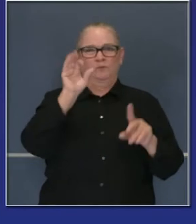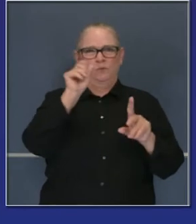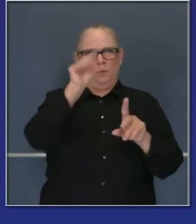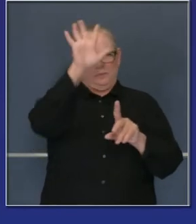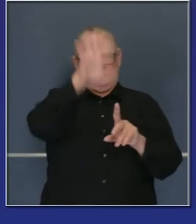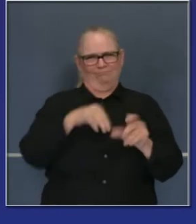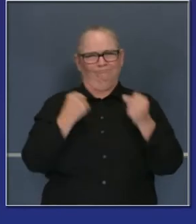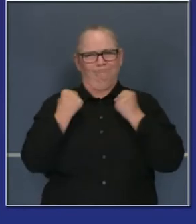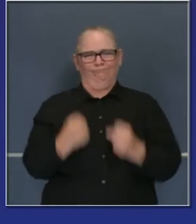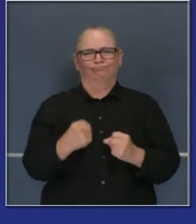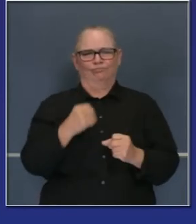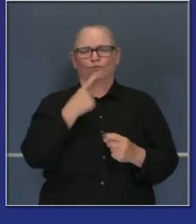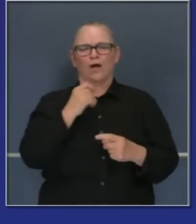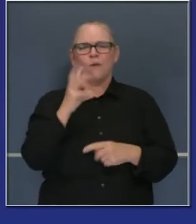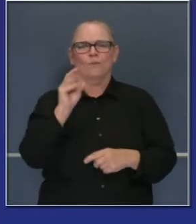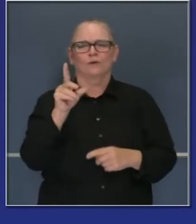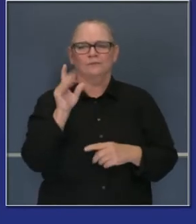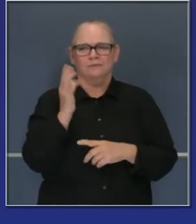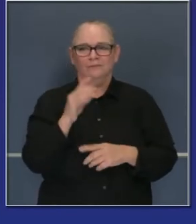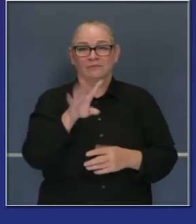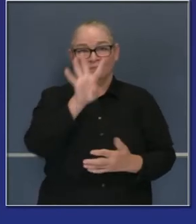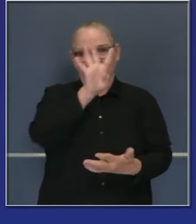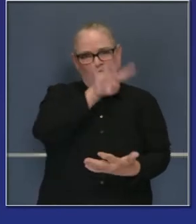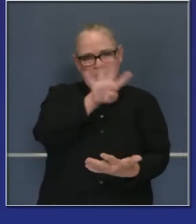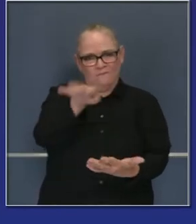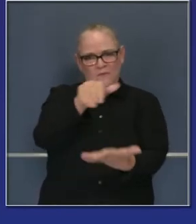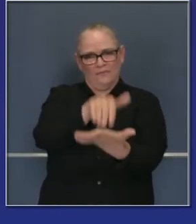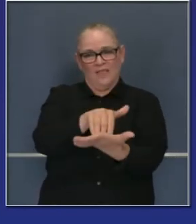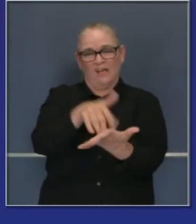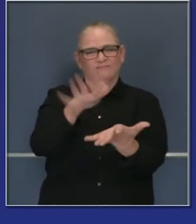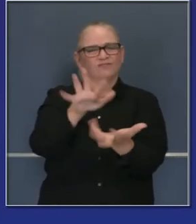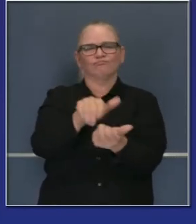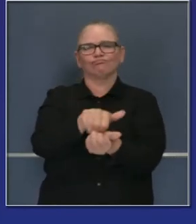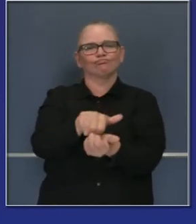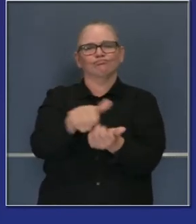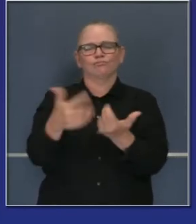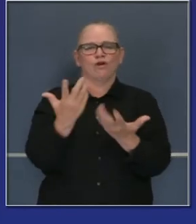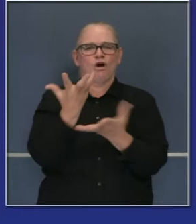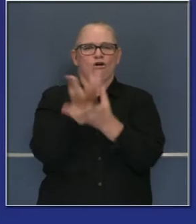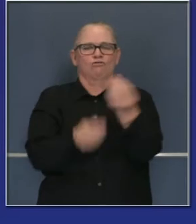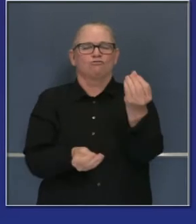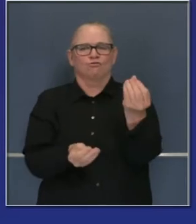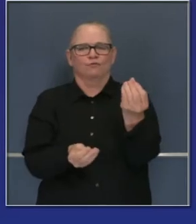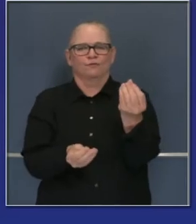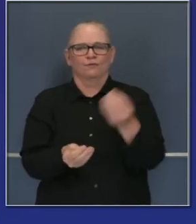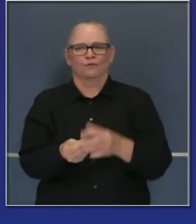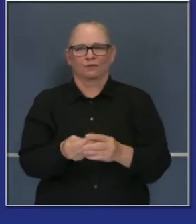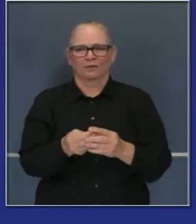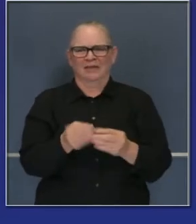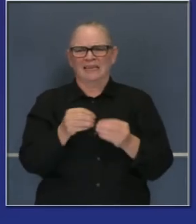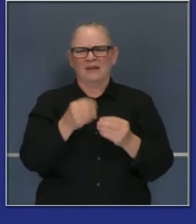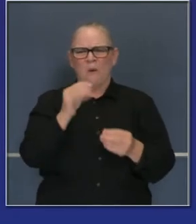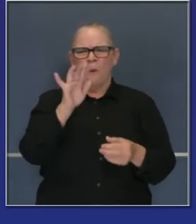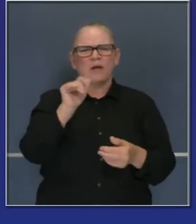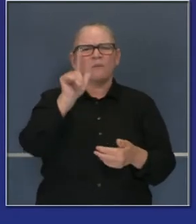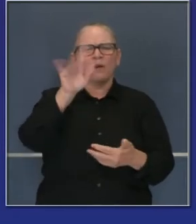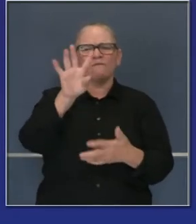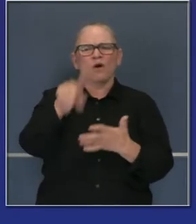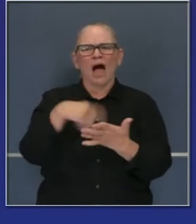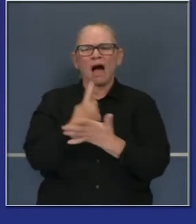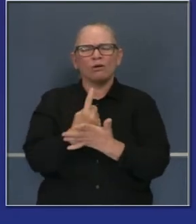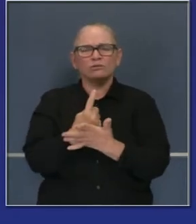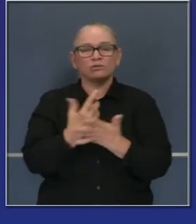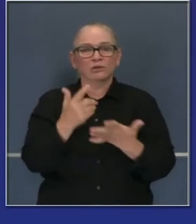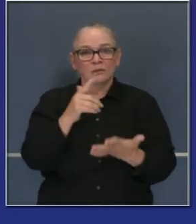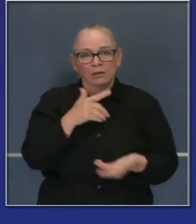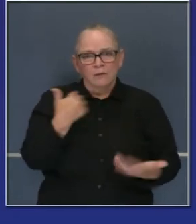tuvimos un período de 24 horas en el cual 44 mil acres se quemaron en solamente 24 horas a lo largo de la costa